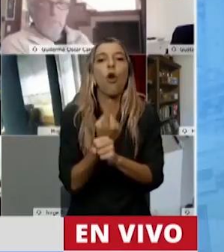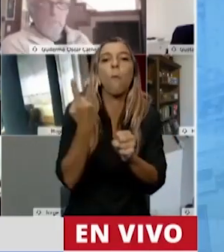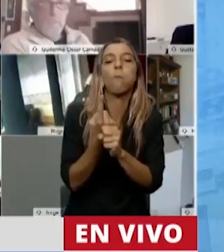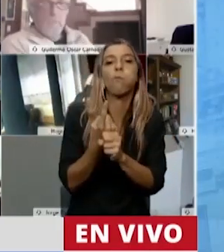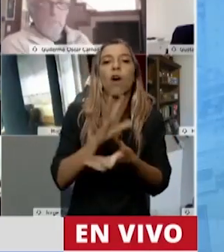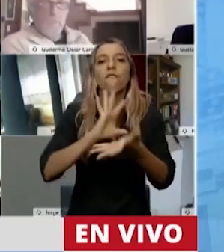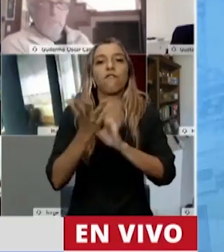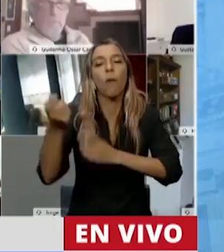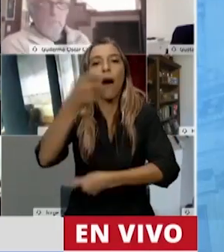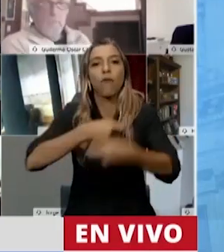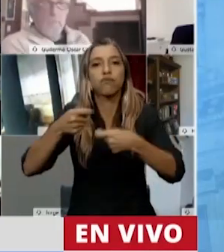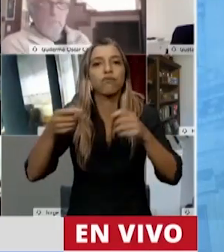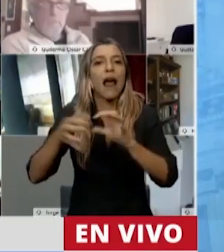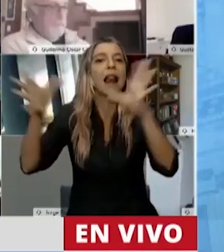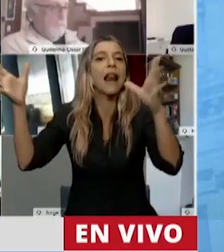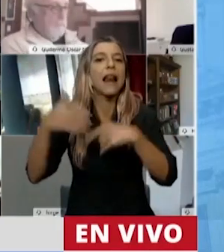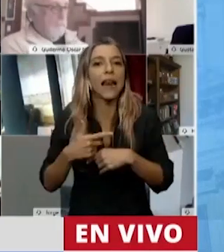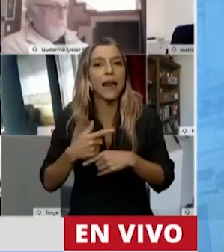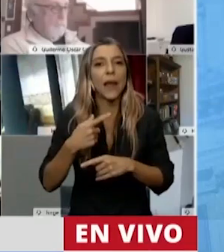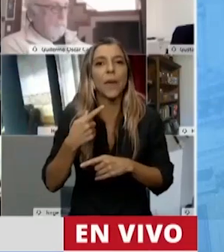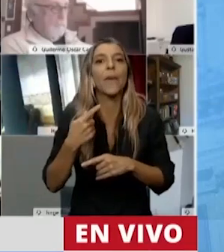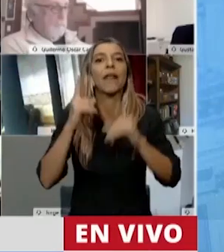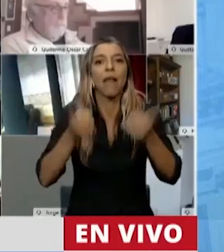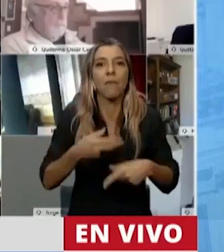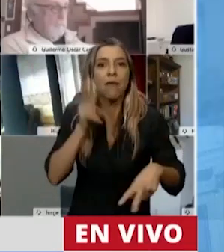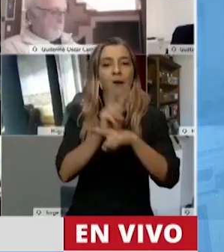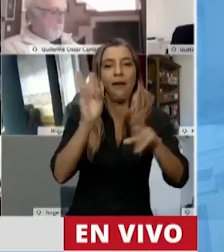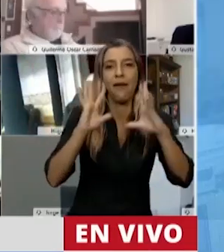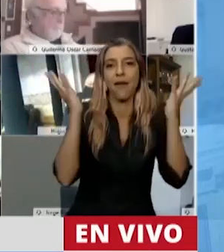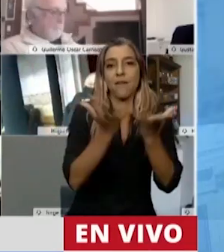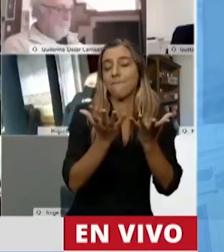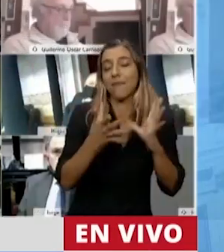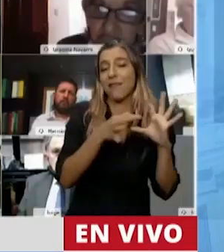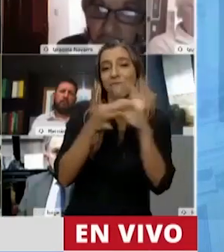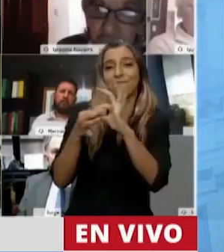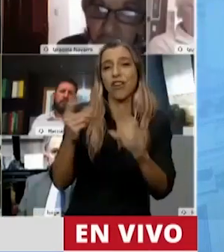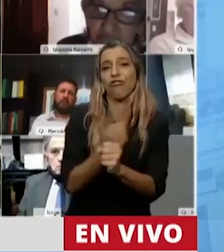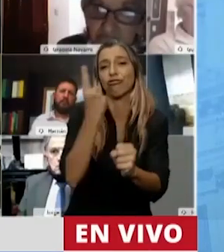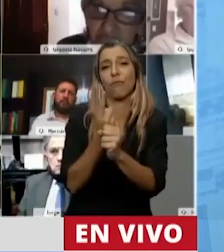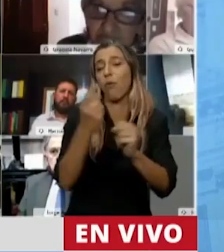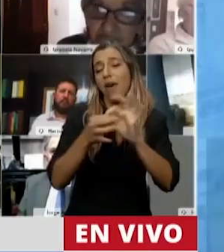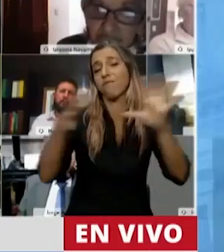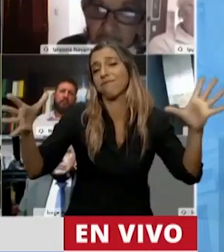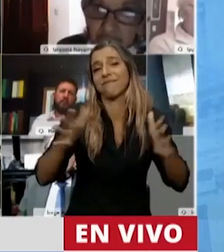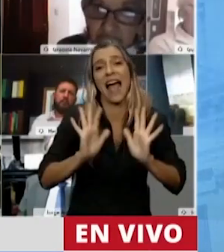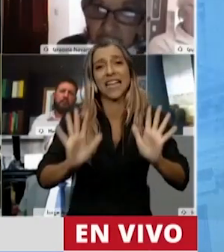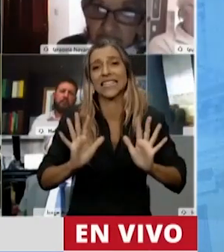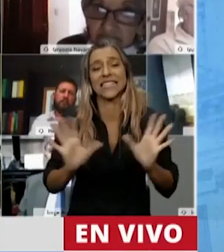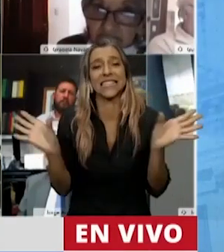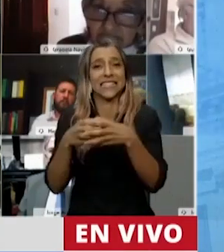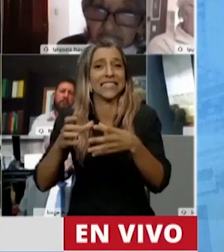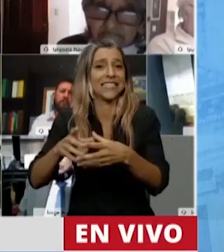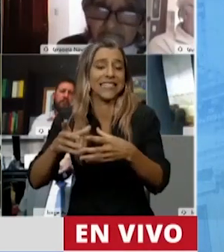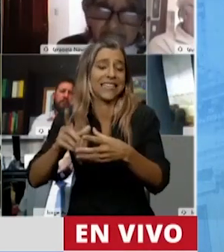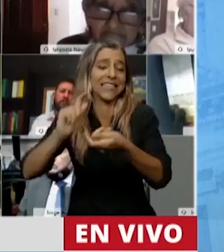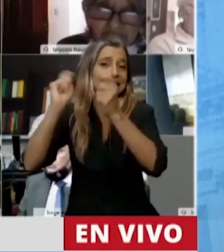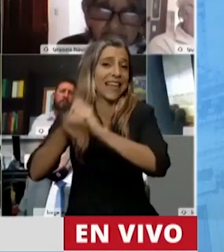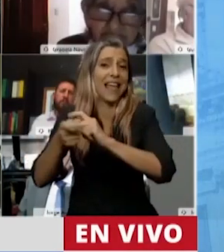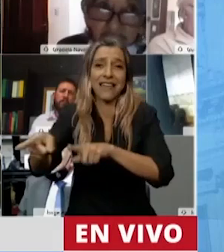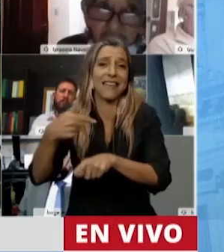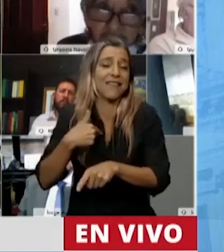neoliberal y ambientalista. Es incompatible. Es incompatible ser de Cambiemos y